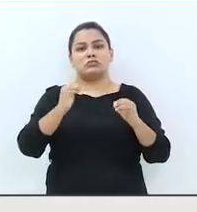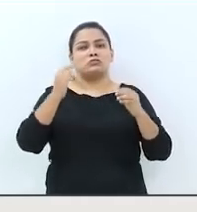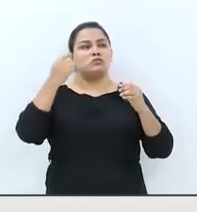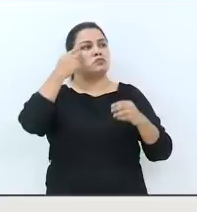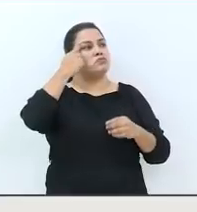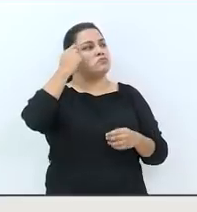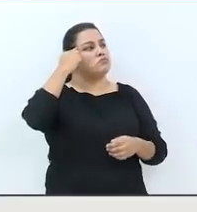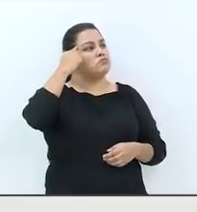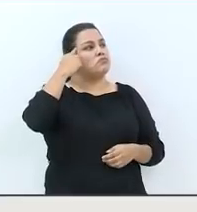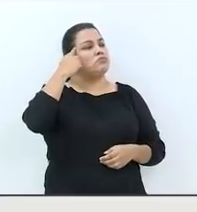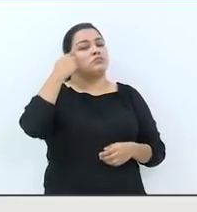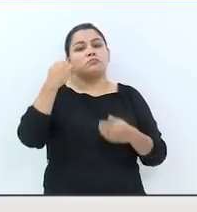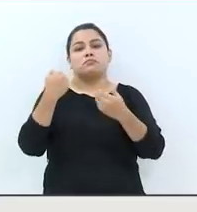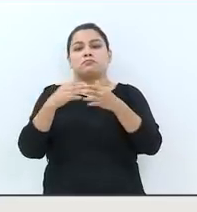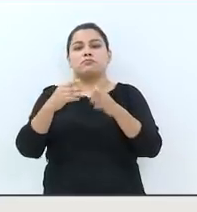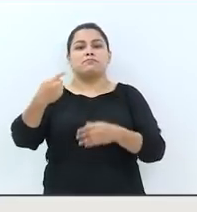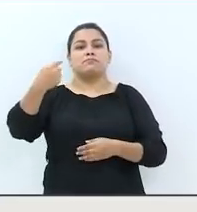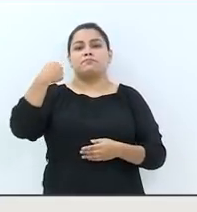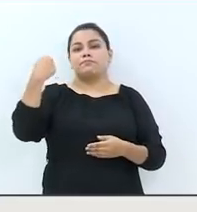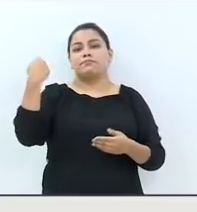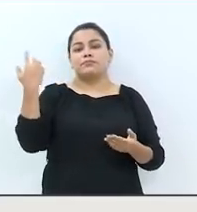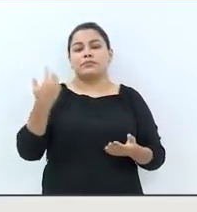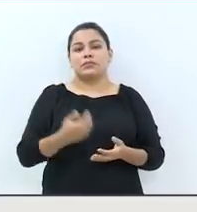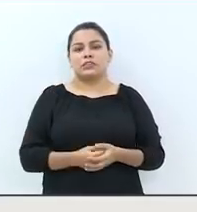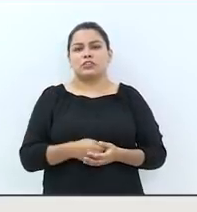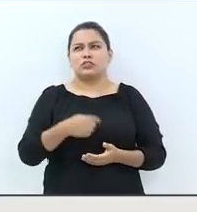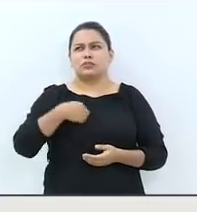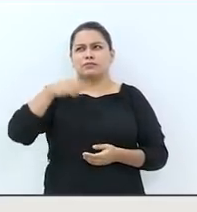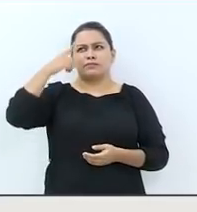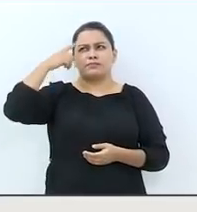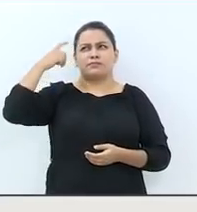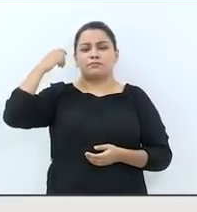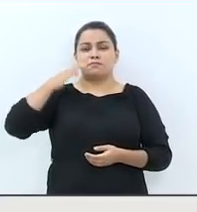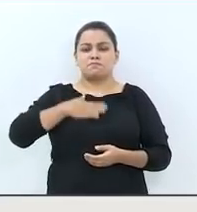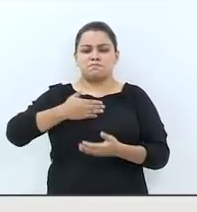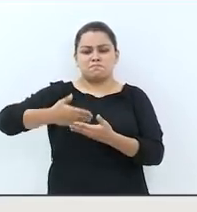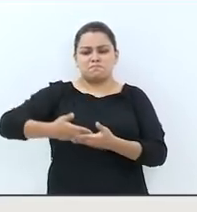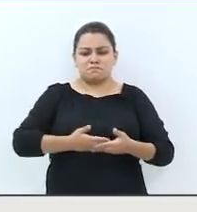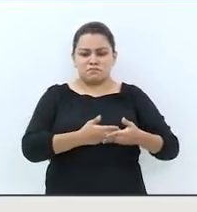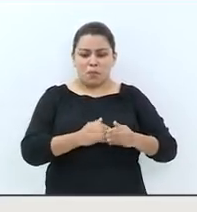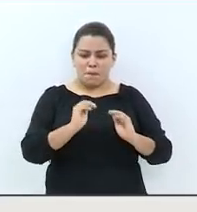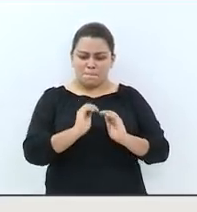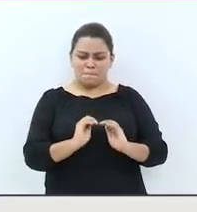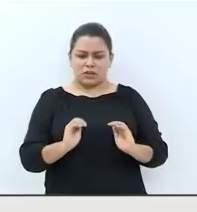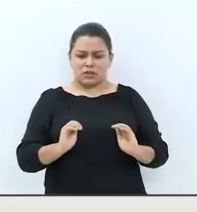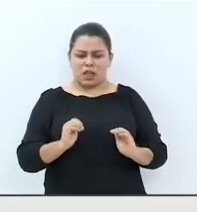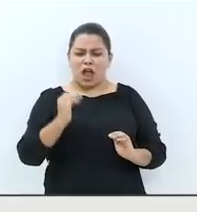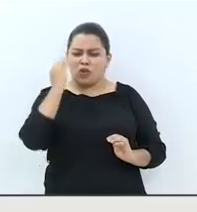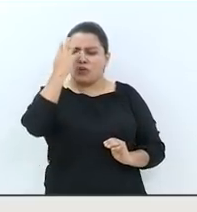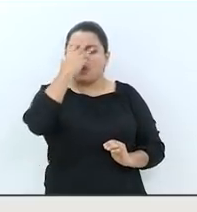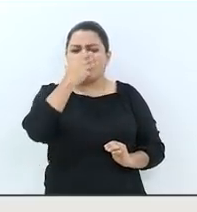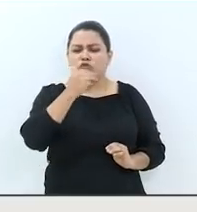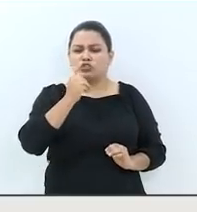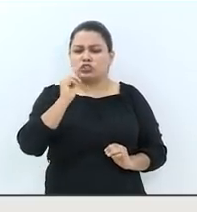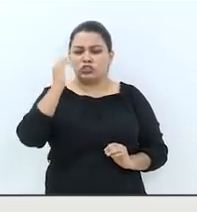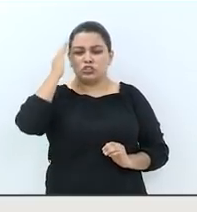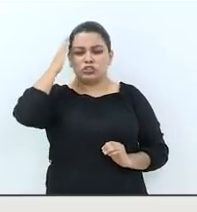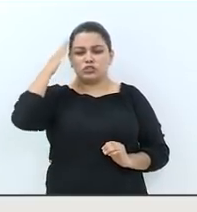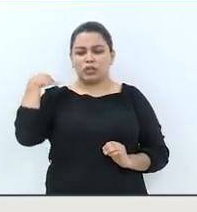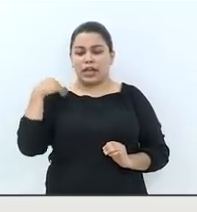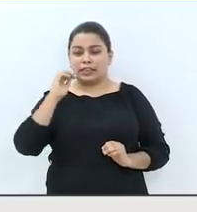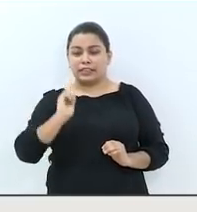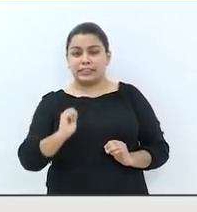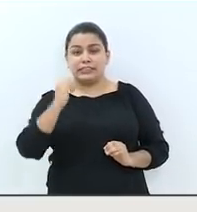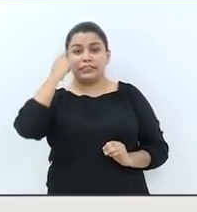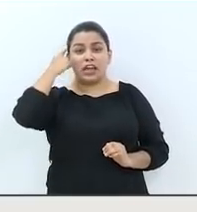sus intereses están en otro lado. Yo recuerdo que cuando tenía mis hijos pequeños, generalmente la gente te dice, ay, qué lindo los niños, qué linda la niña,